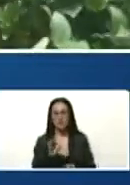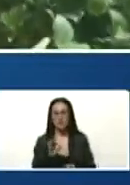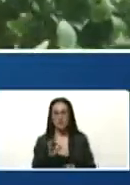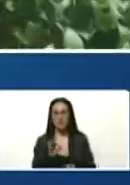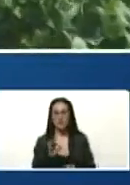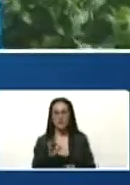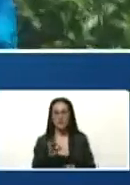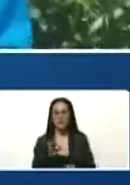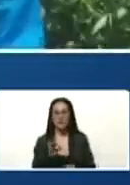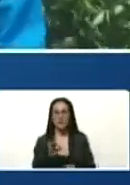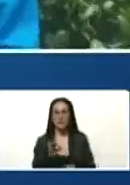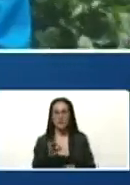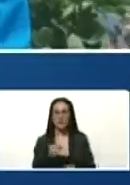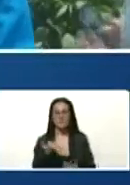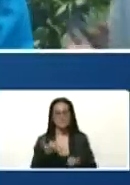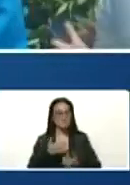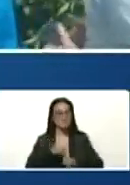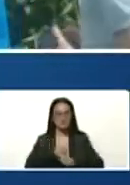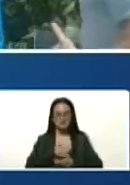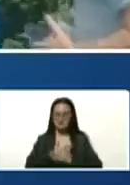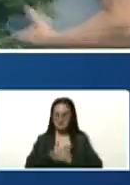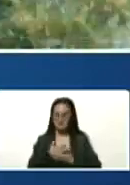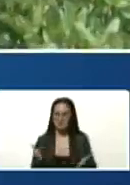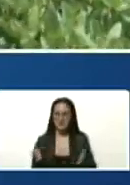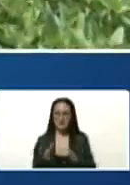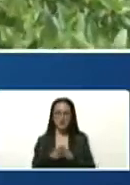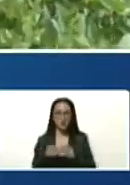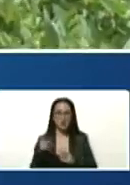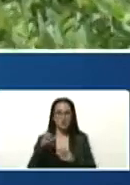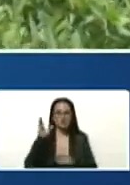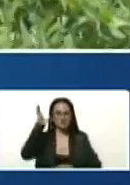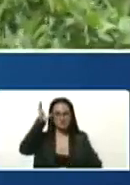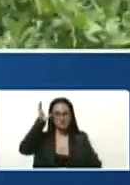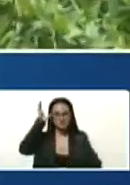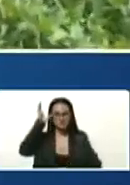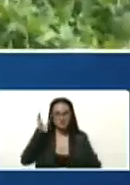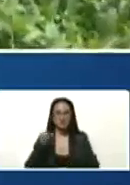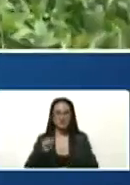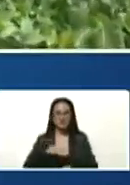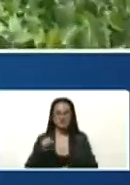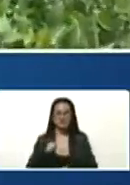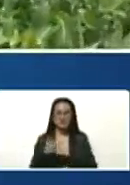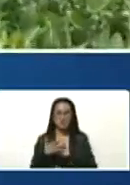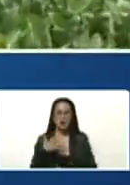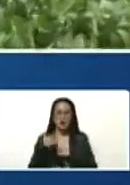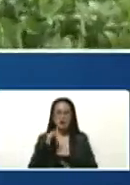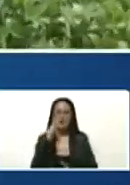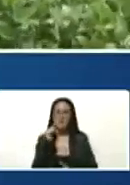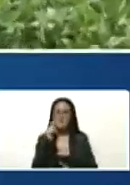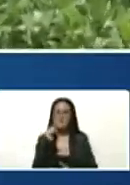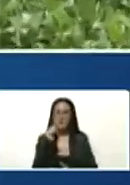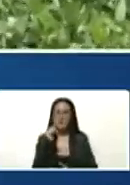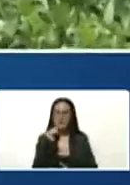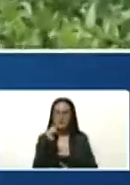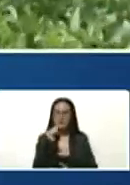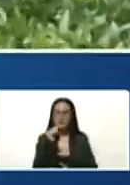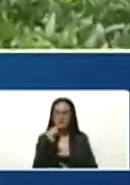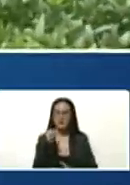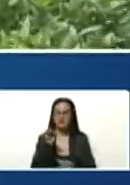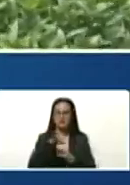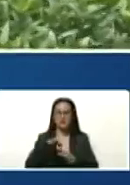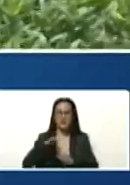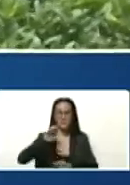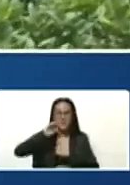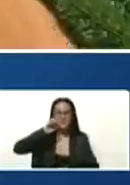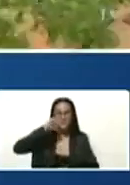de nuestro humilde lugar, estamos dispuestos a dar todo lo que sabemos y bueno, nosotros tenemos experiencias de siembra de